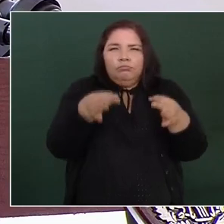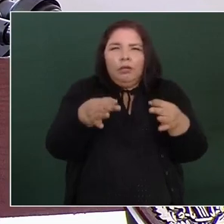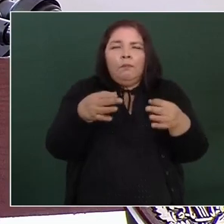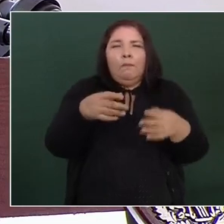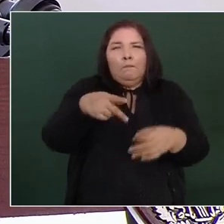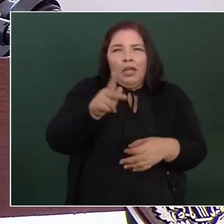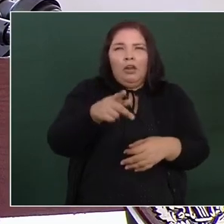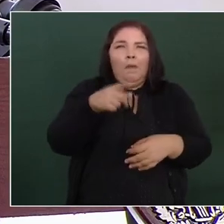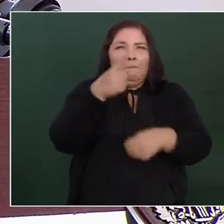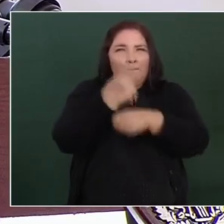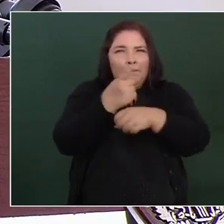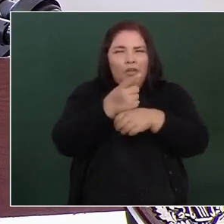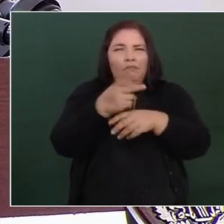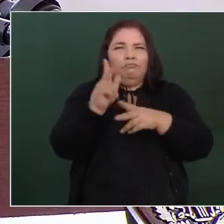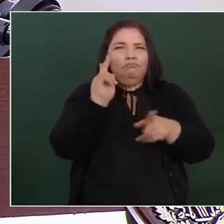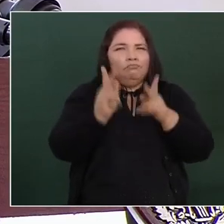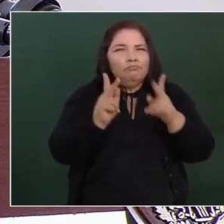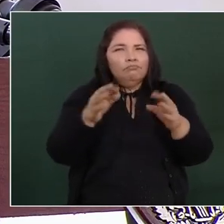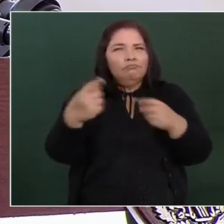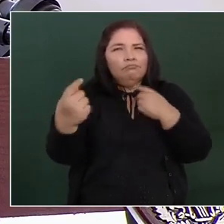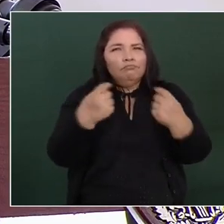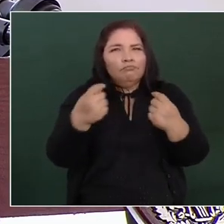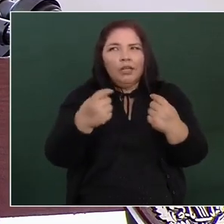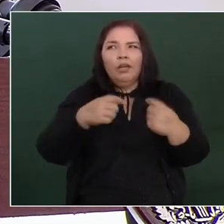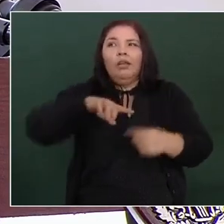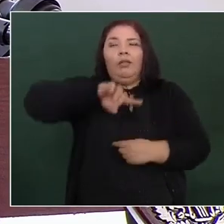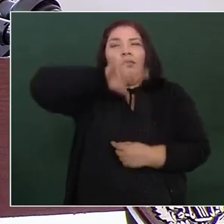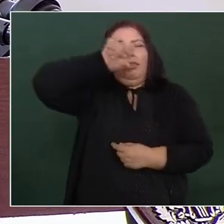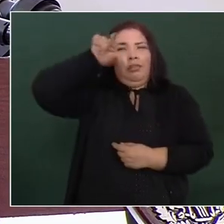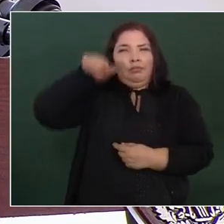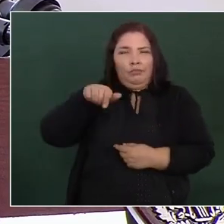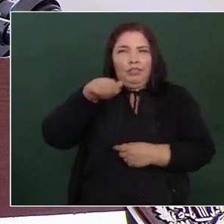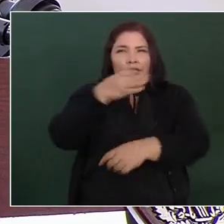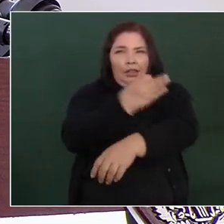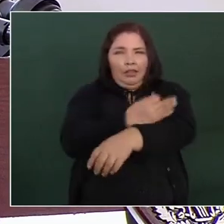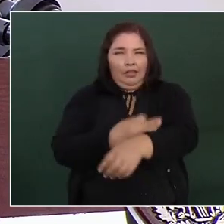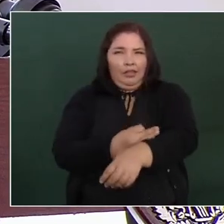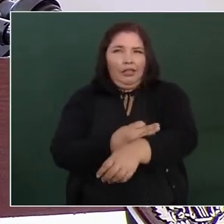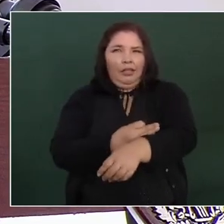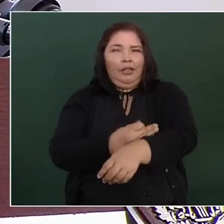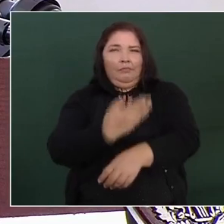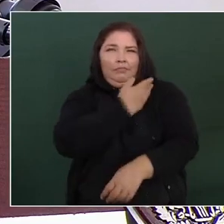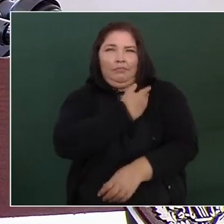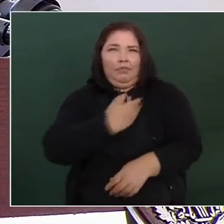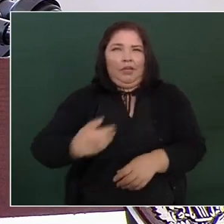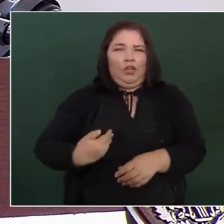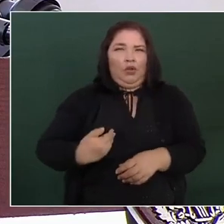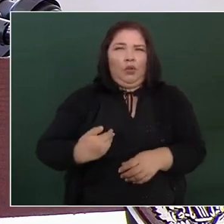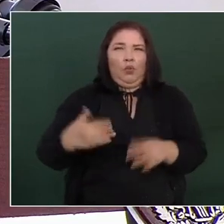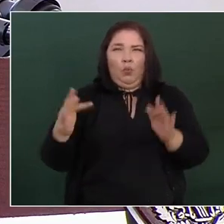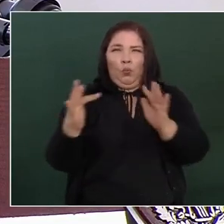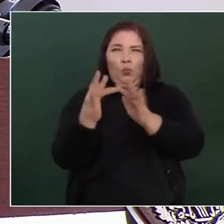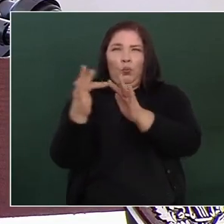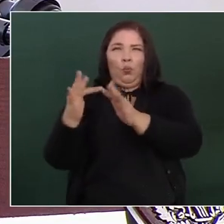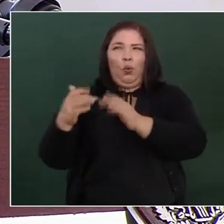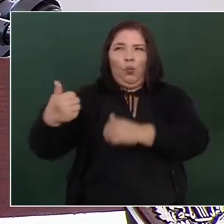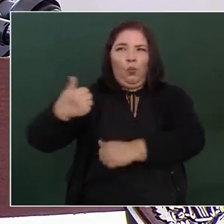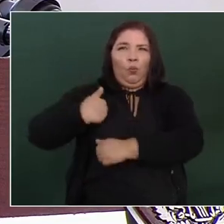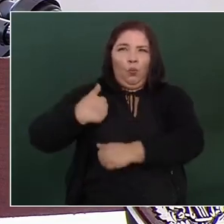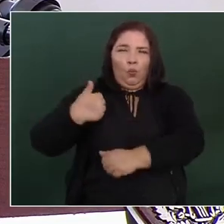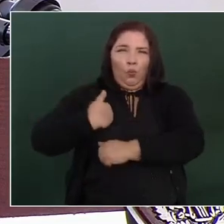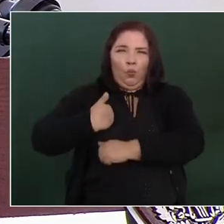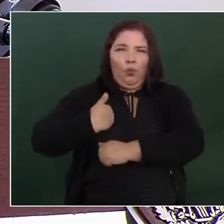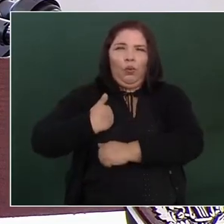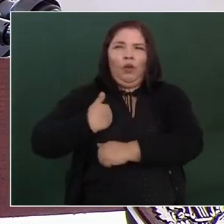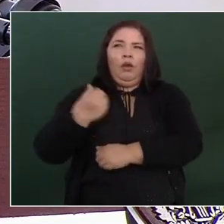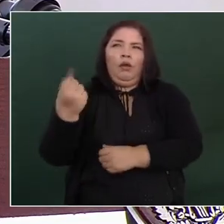primera sesión oficial. Y por la tarde el señor presidente tendrá un encuentro bilateral con Canadá y